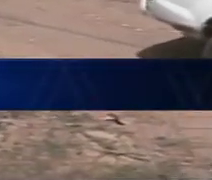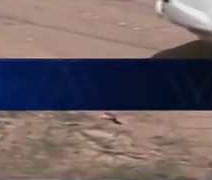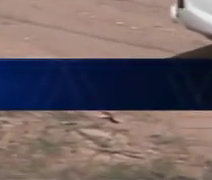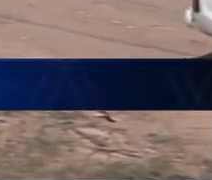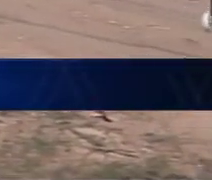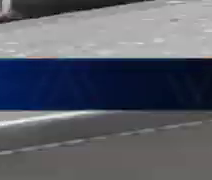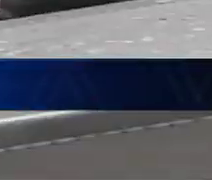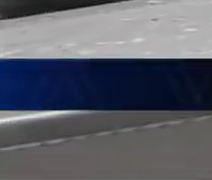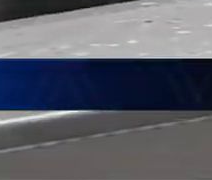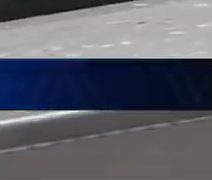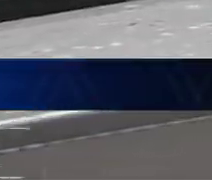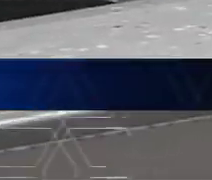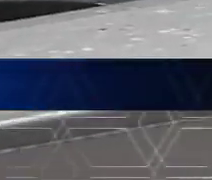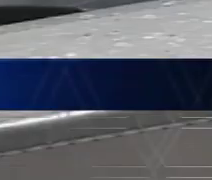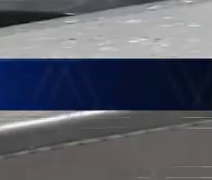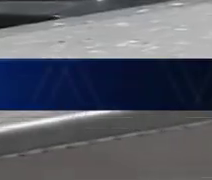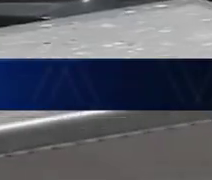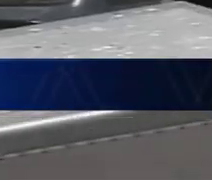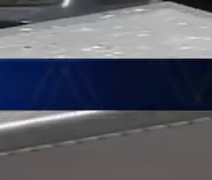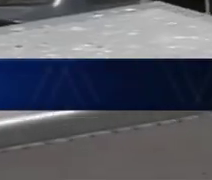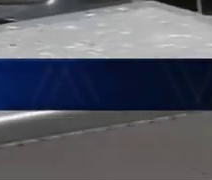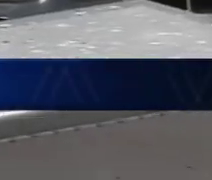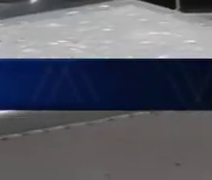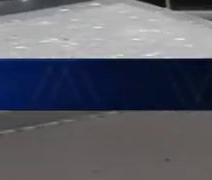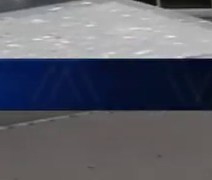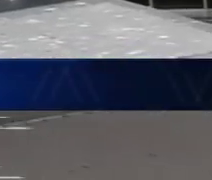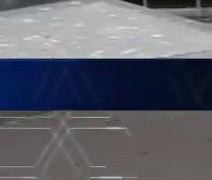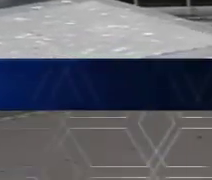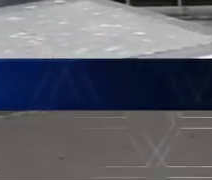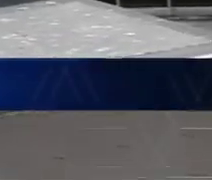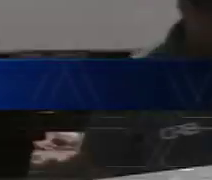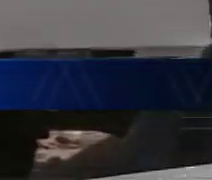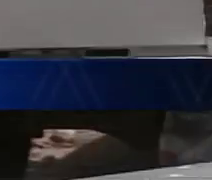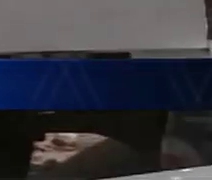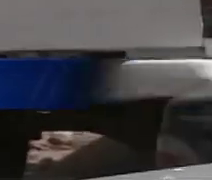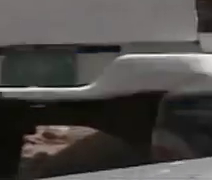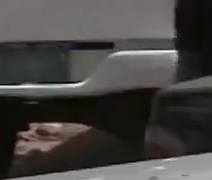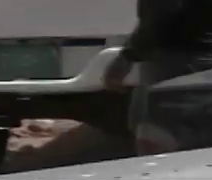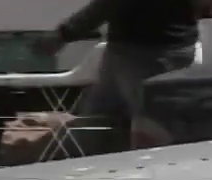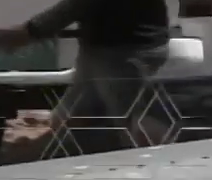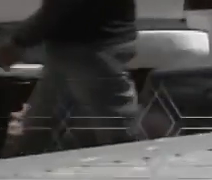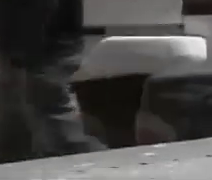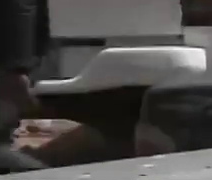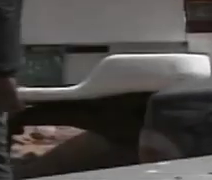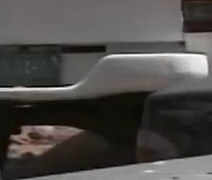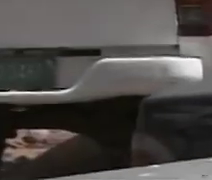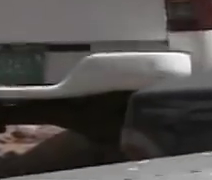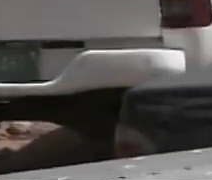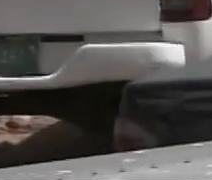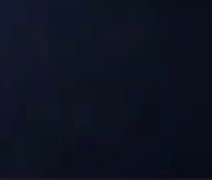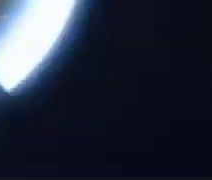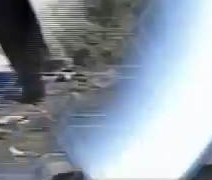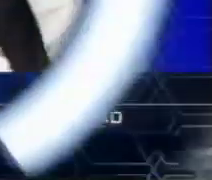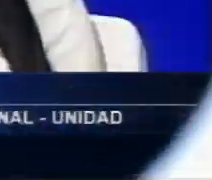Violencia desmedida. Un triple homicidio se registró en el sector Los Bucares de Maracaibo, estado Zulia.